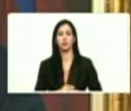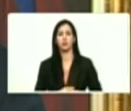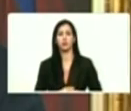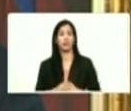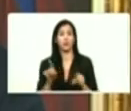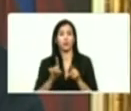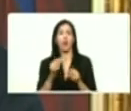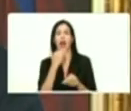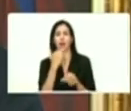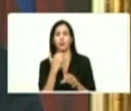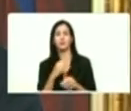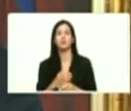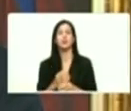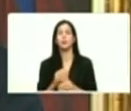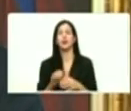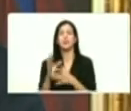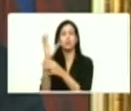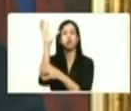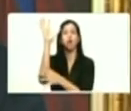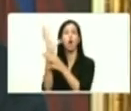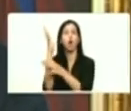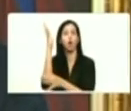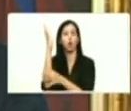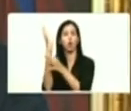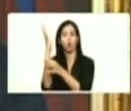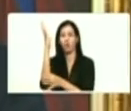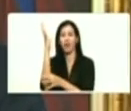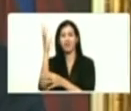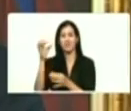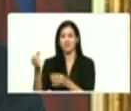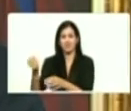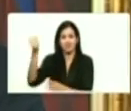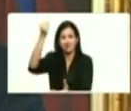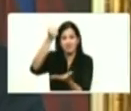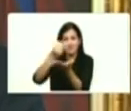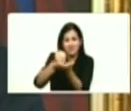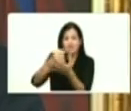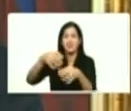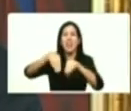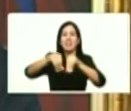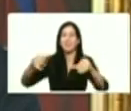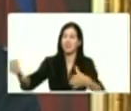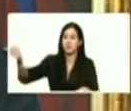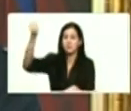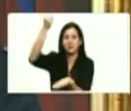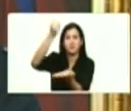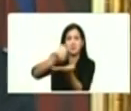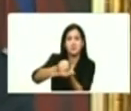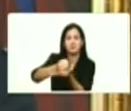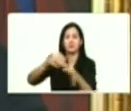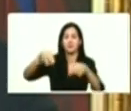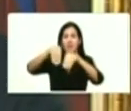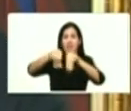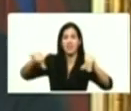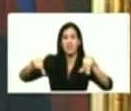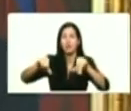un injerto eso ya es un tronco nuevo las ramitas van agarrando mínimo o lo agarran o lo agarran